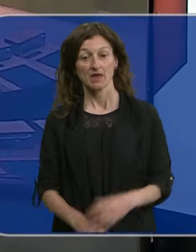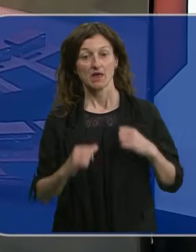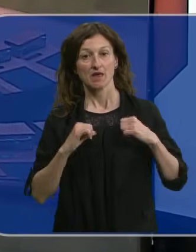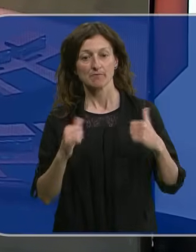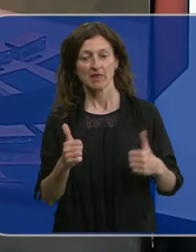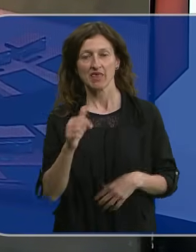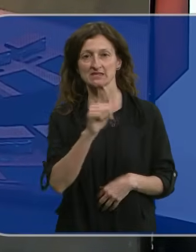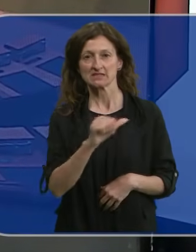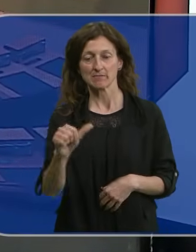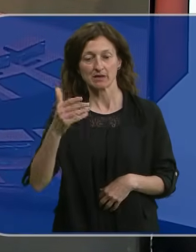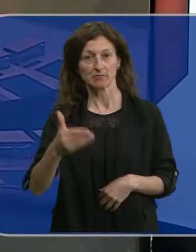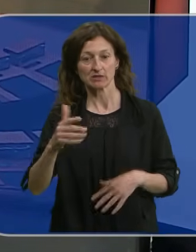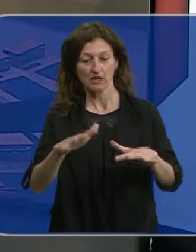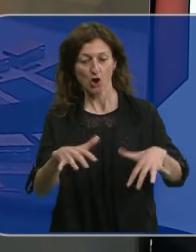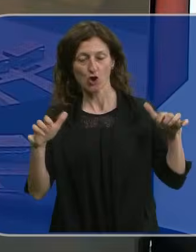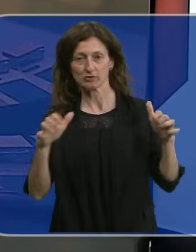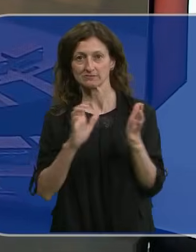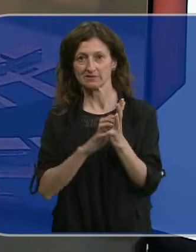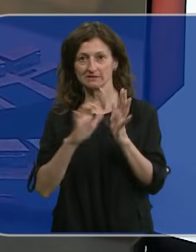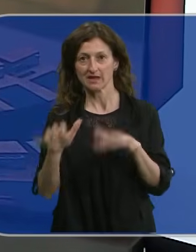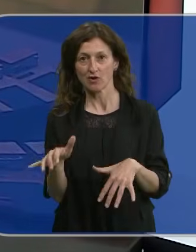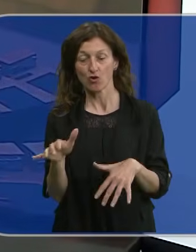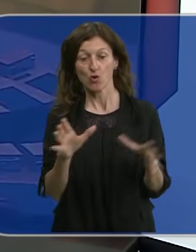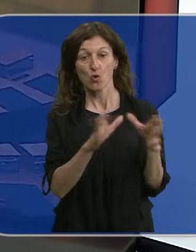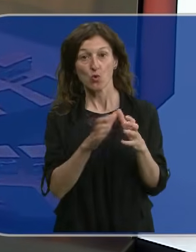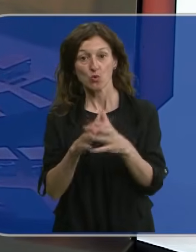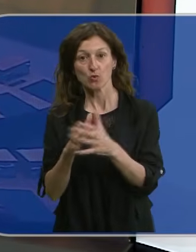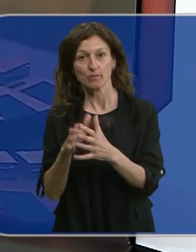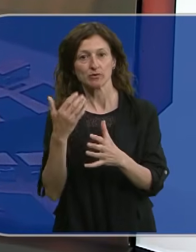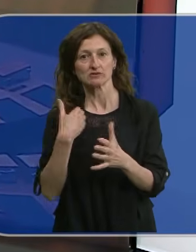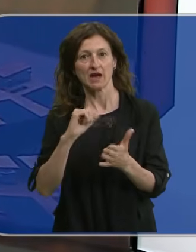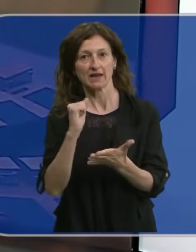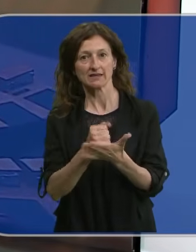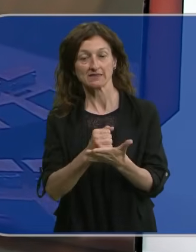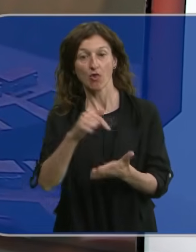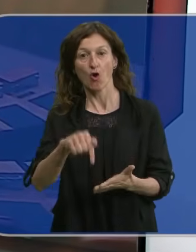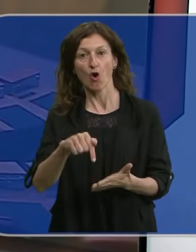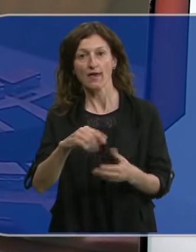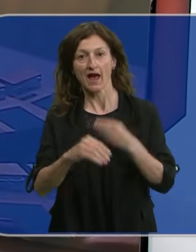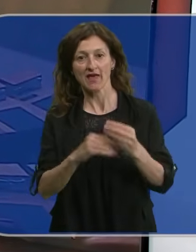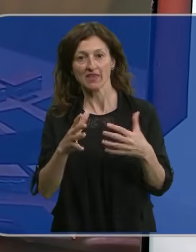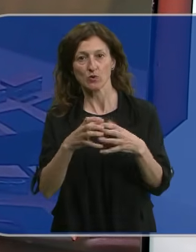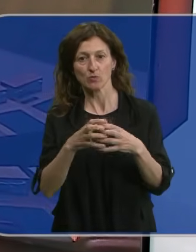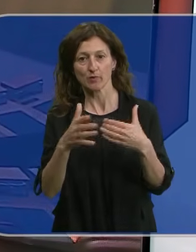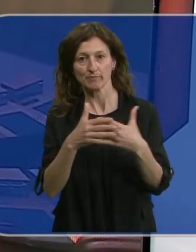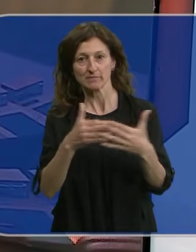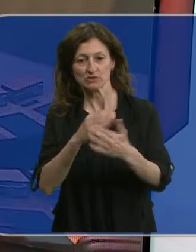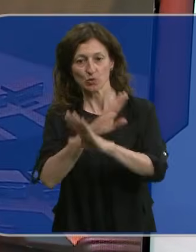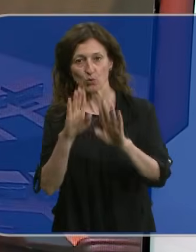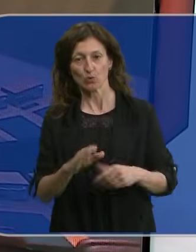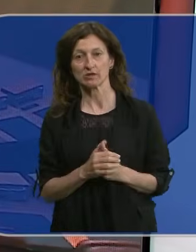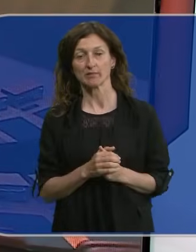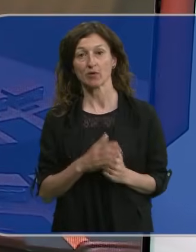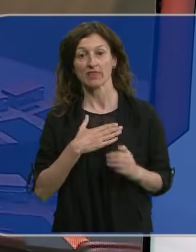Comienza una semana que puede ser clave en las Cortes de Castilla y León. Todos los grupos ya están registrados. Hoy lo ha hecho el mixto, el último que faltaba.